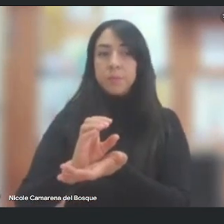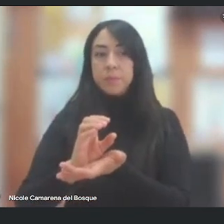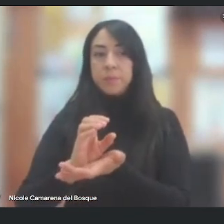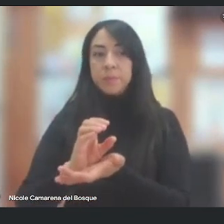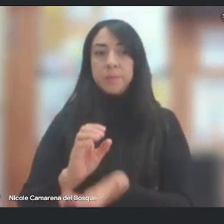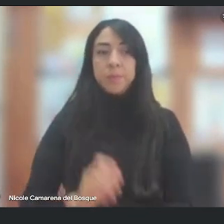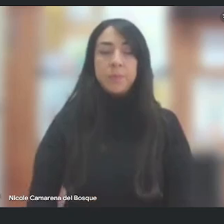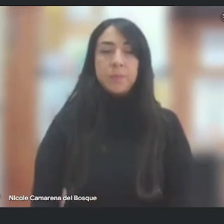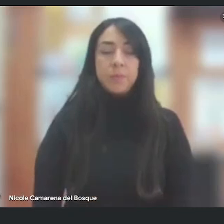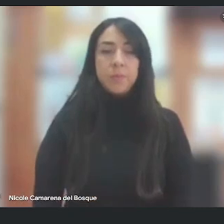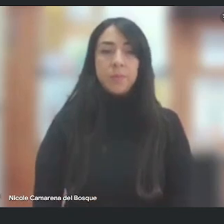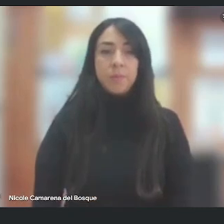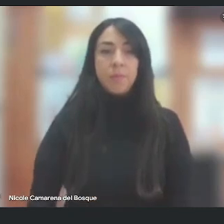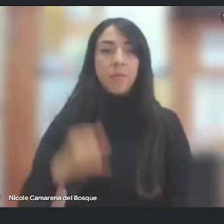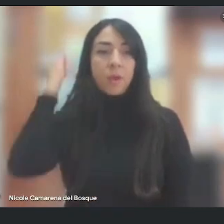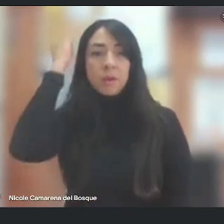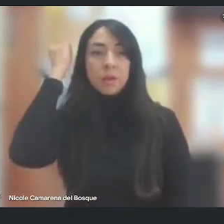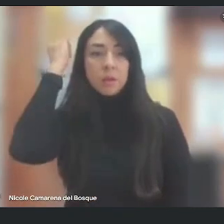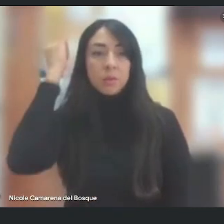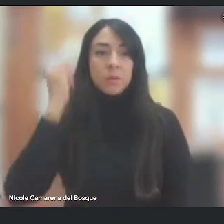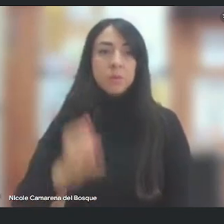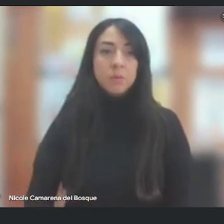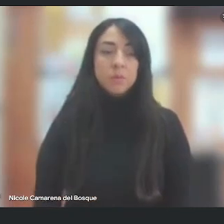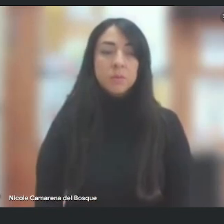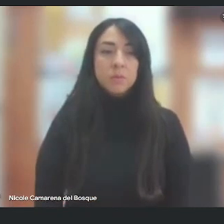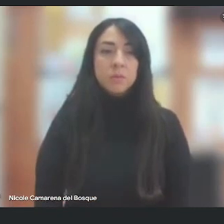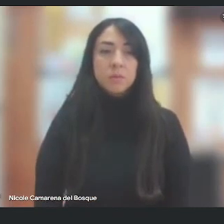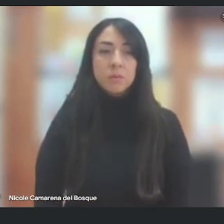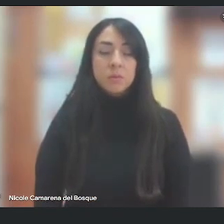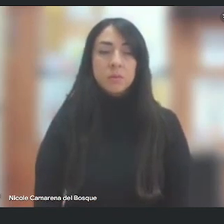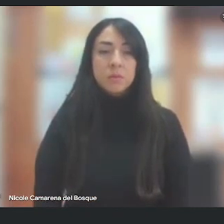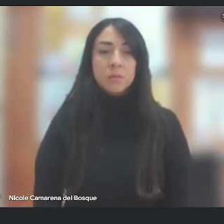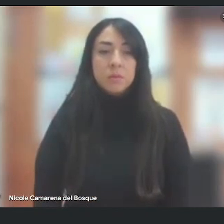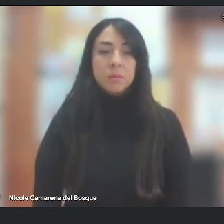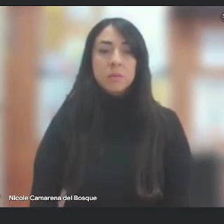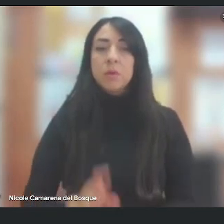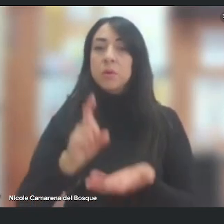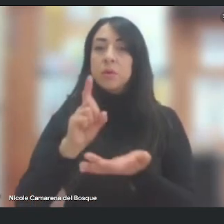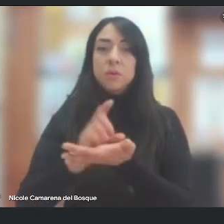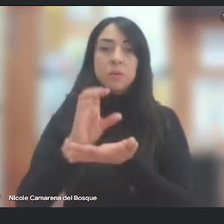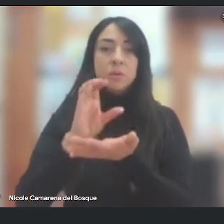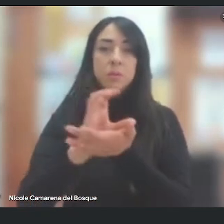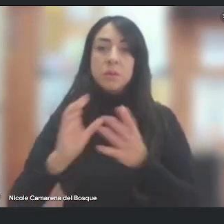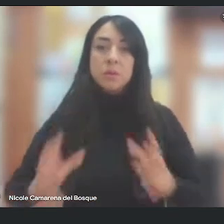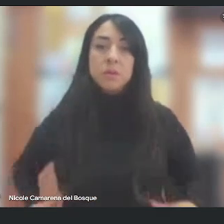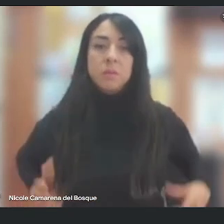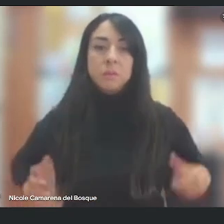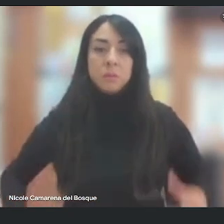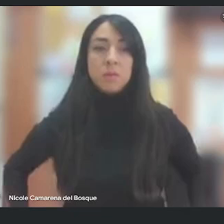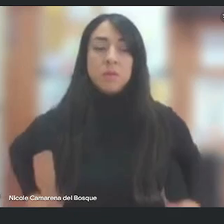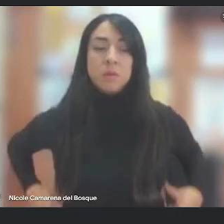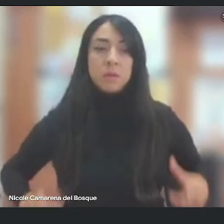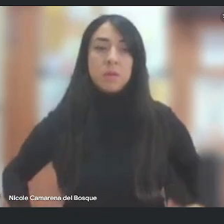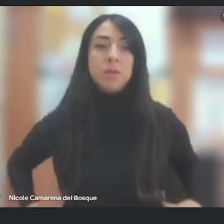alguna discapacidad, que tengan esa gama y múltiples opciones para recibir esa educación.